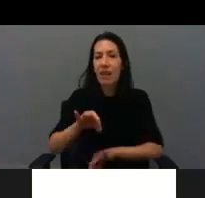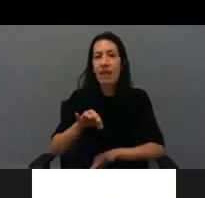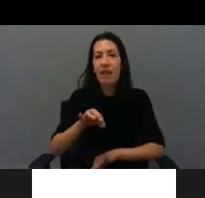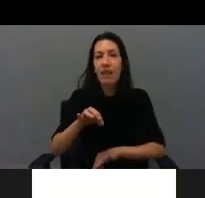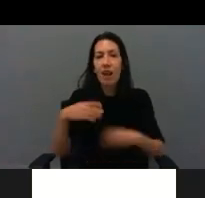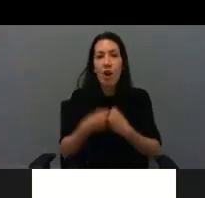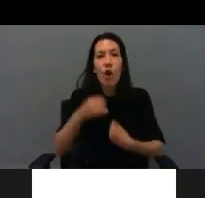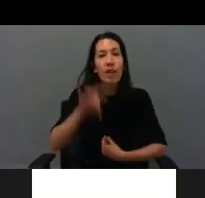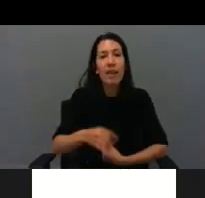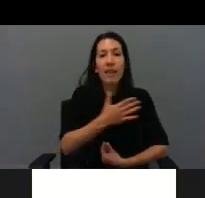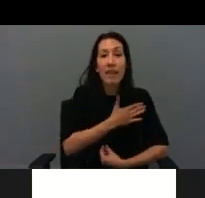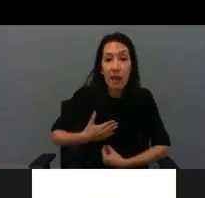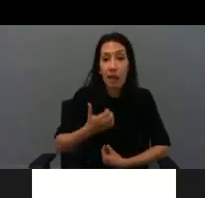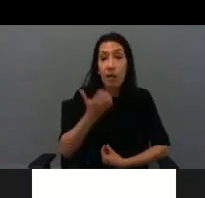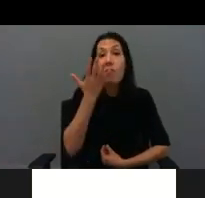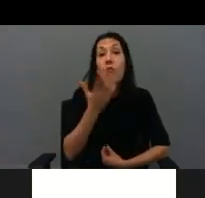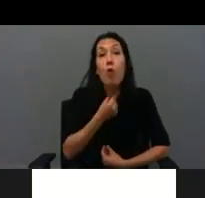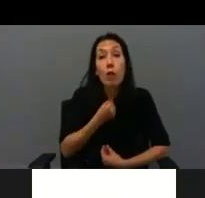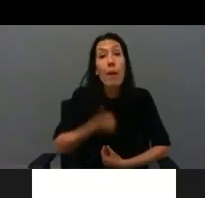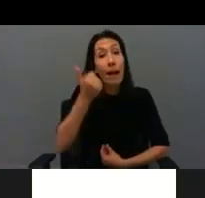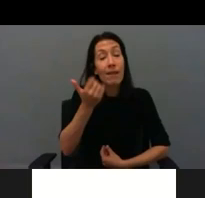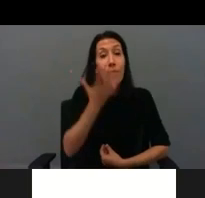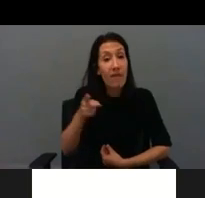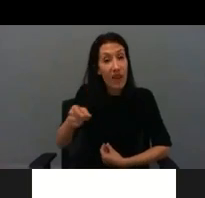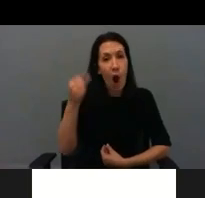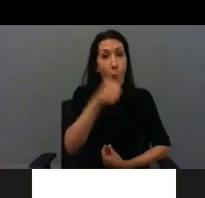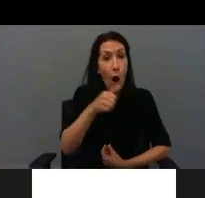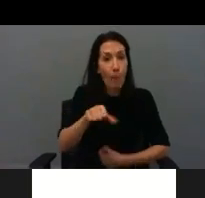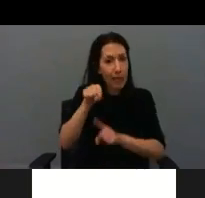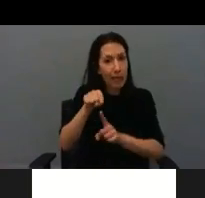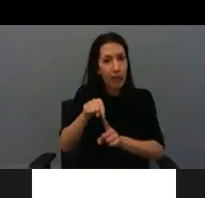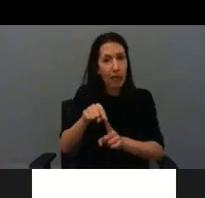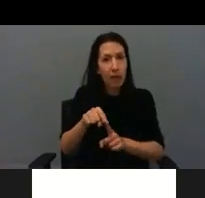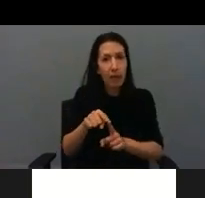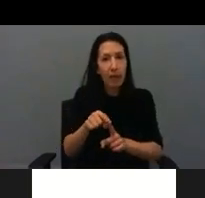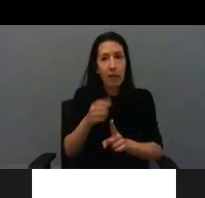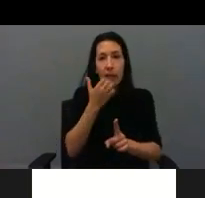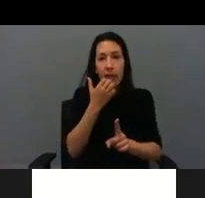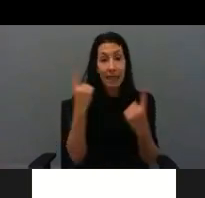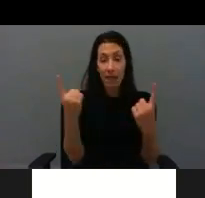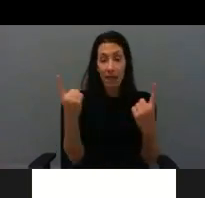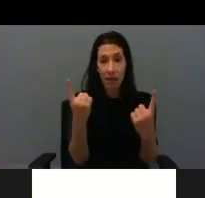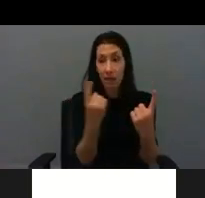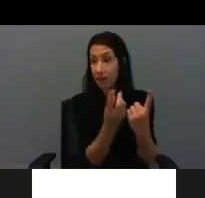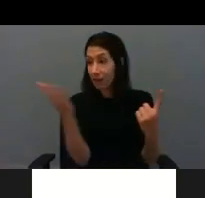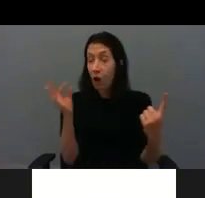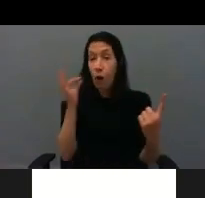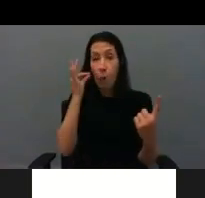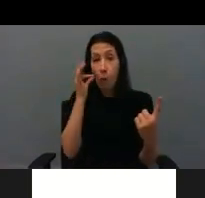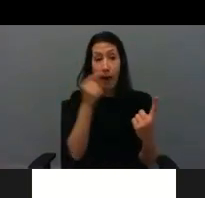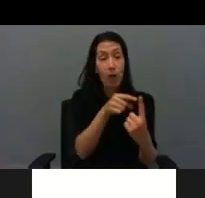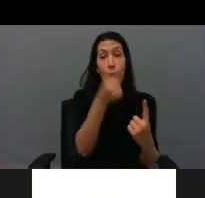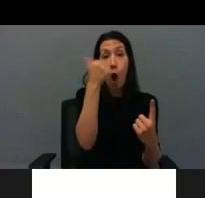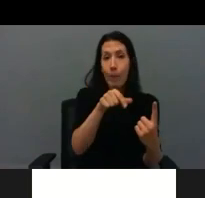los hombres en este caso, que si hay un hombre a la redonda que a ella que le haga caso, ella